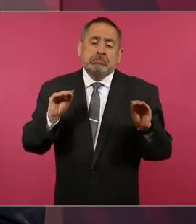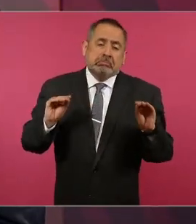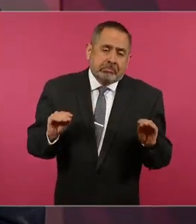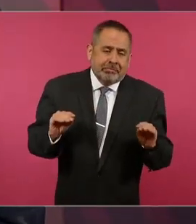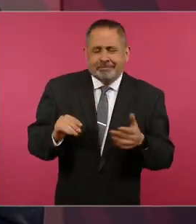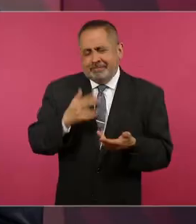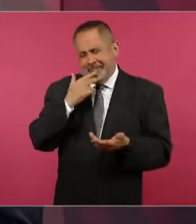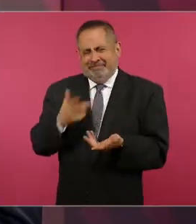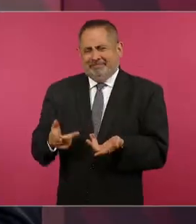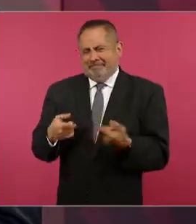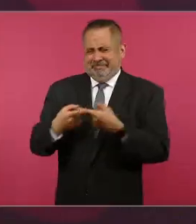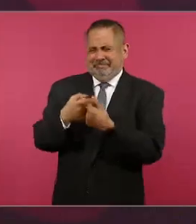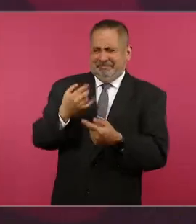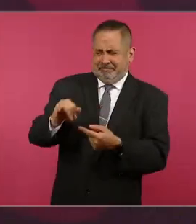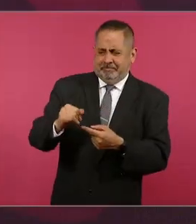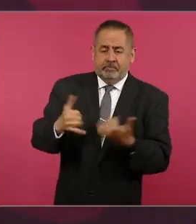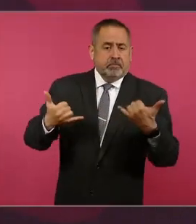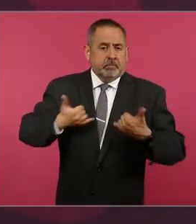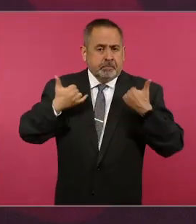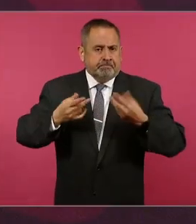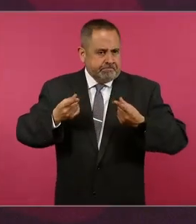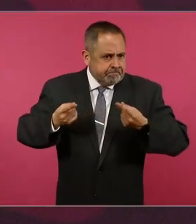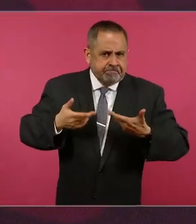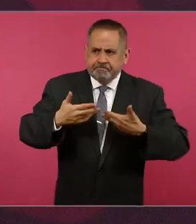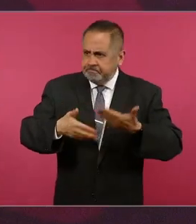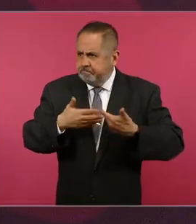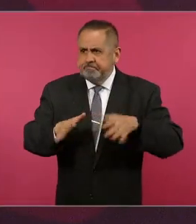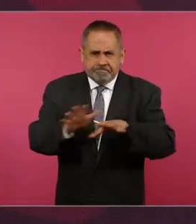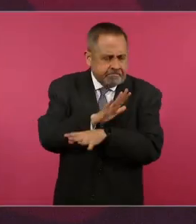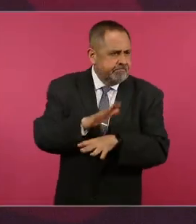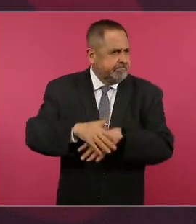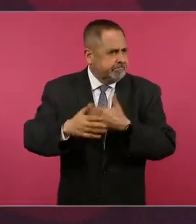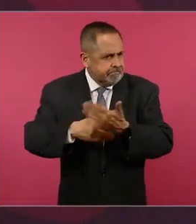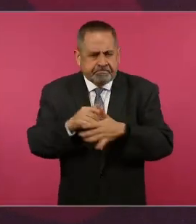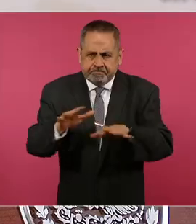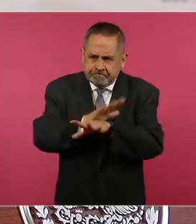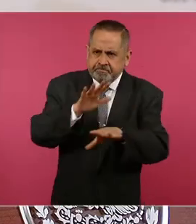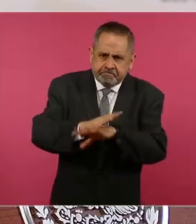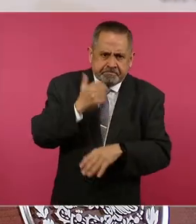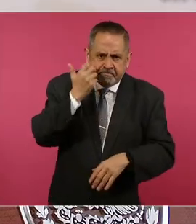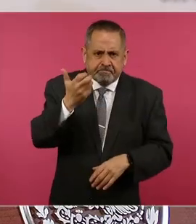hasta biológica entonces al joven